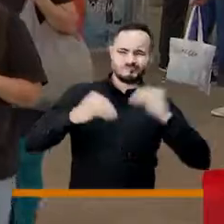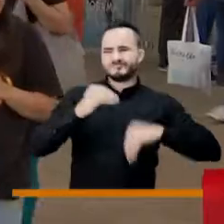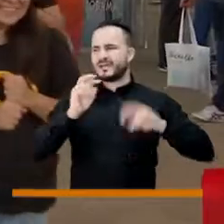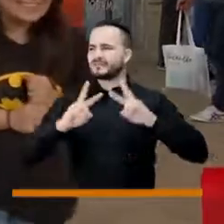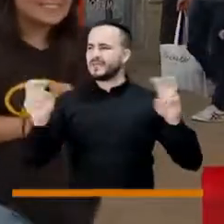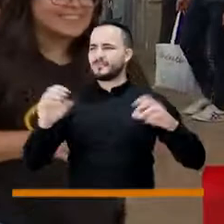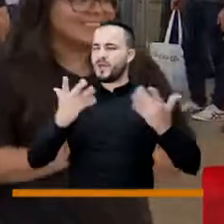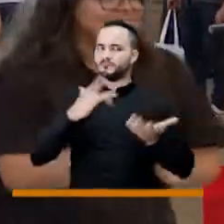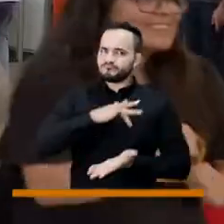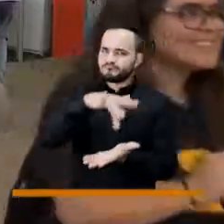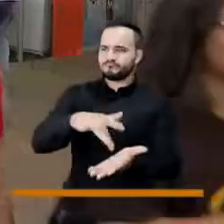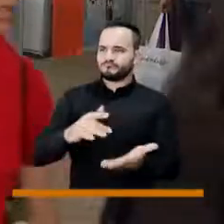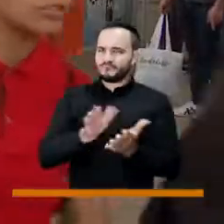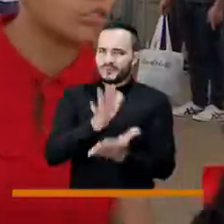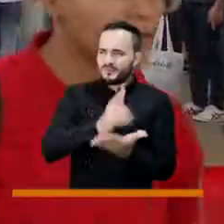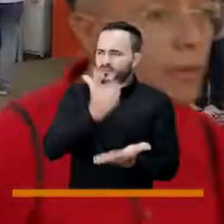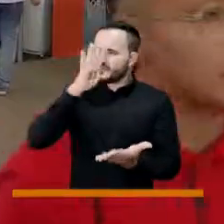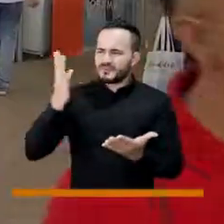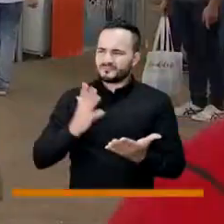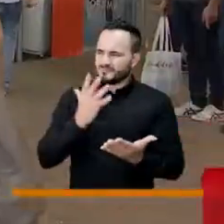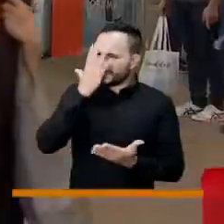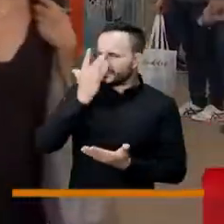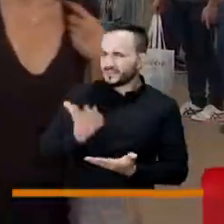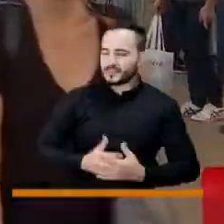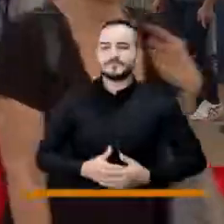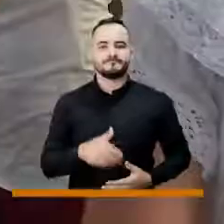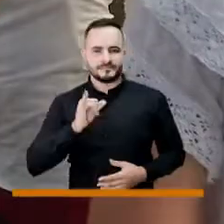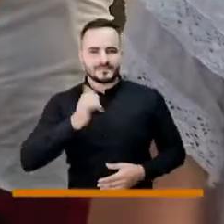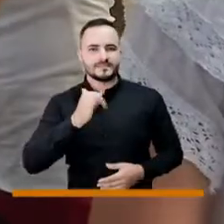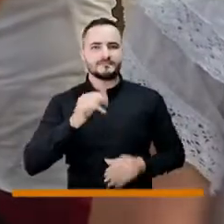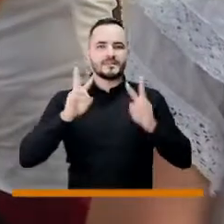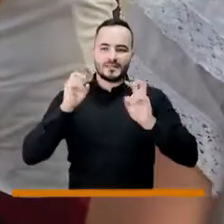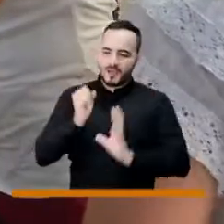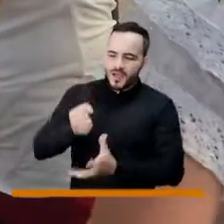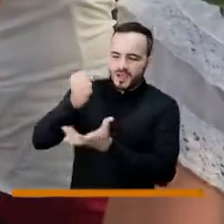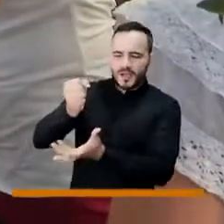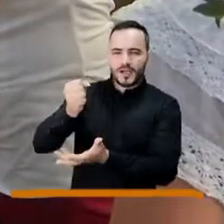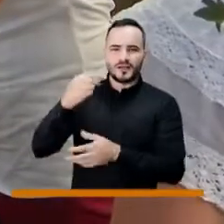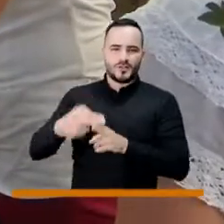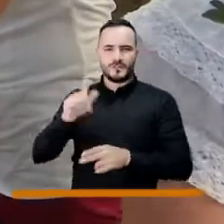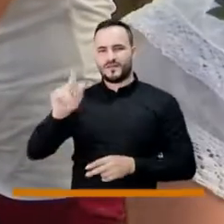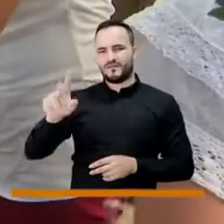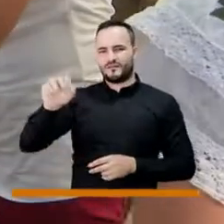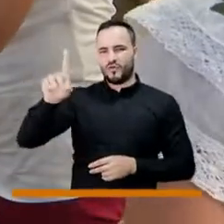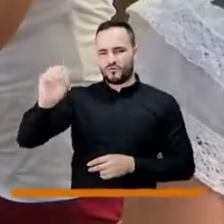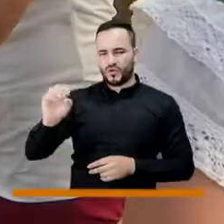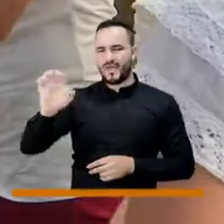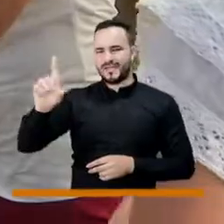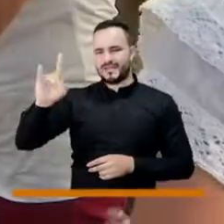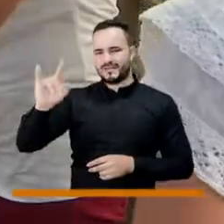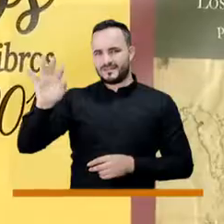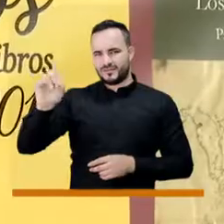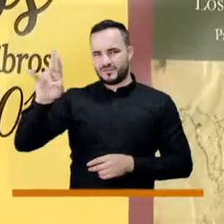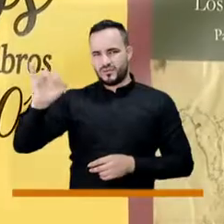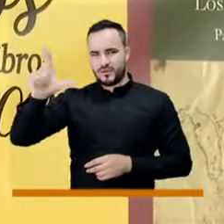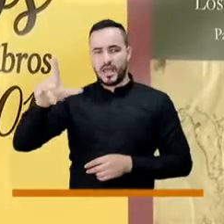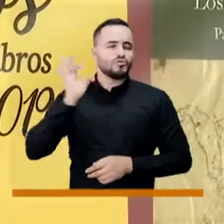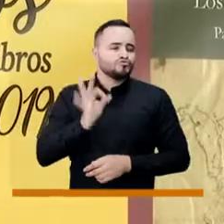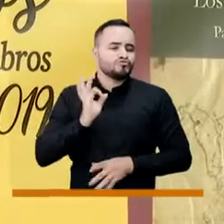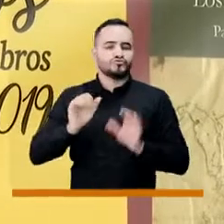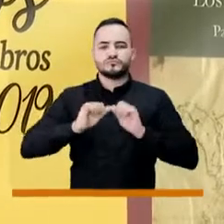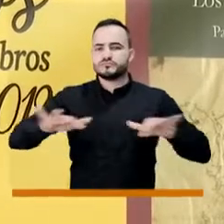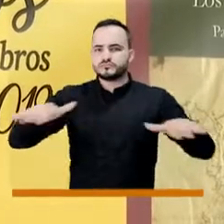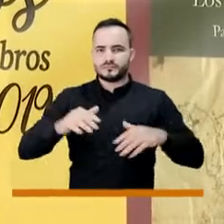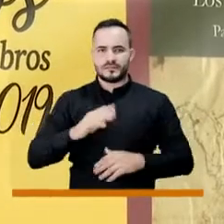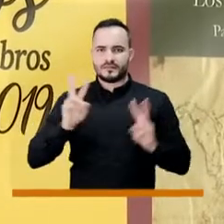Fiesta del Libro? Donde tenemos una molestia de parte de las editoriales es en un proceso que llamamos el fondo editorial, que normalmente hacemos o se ha hecho